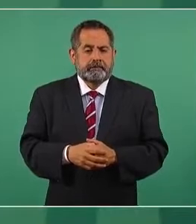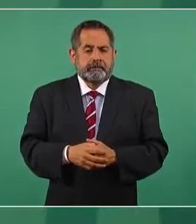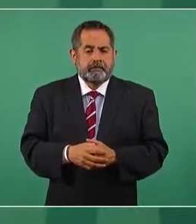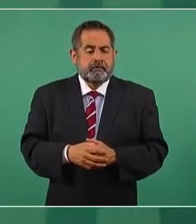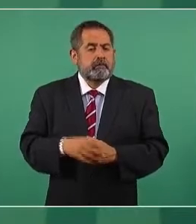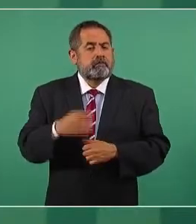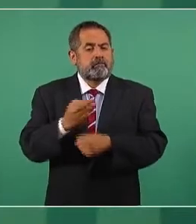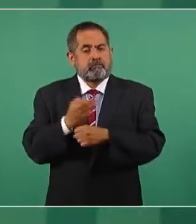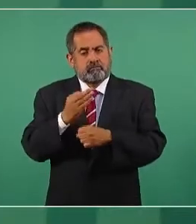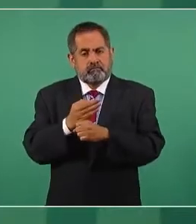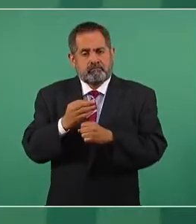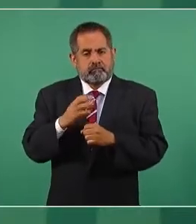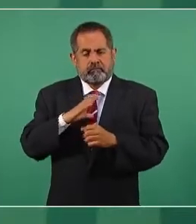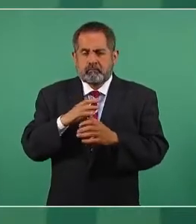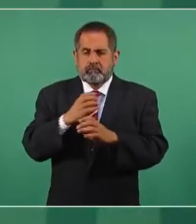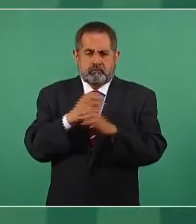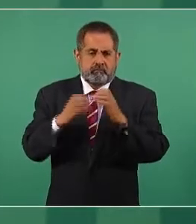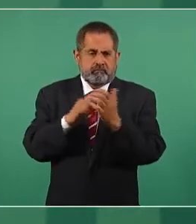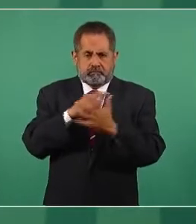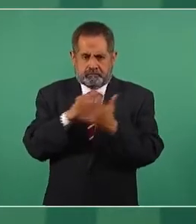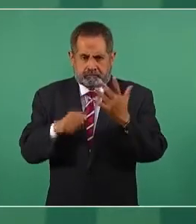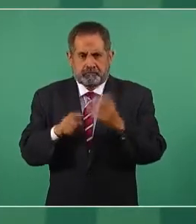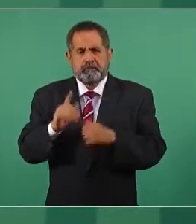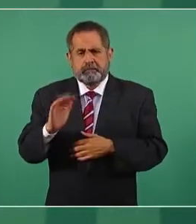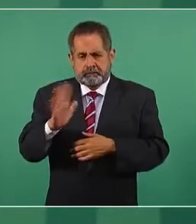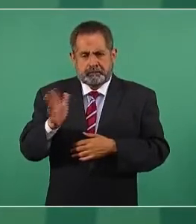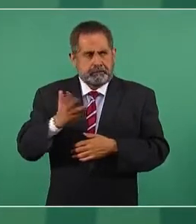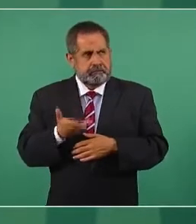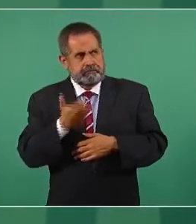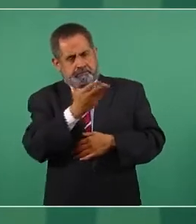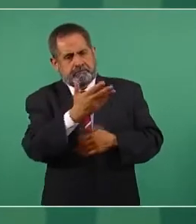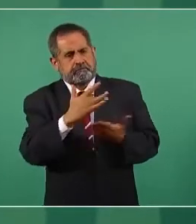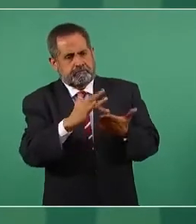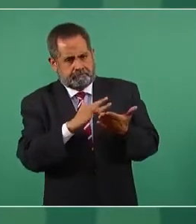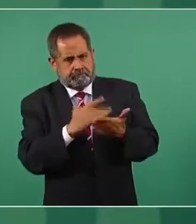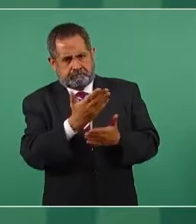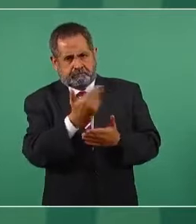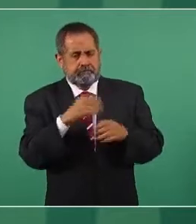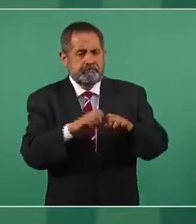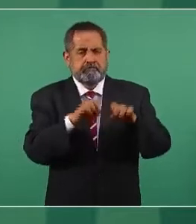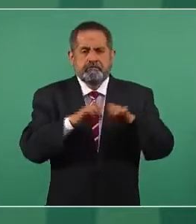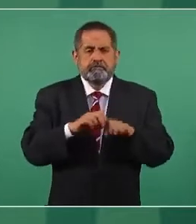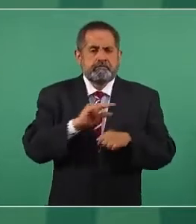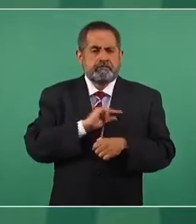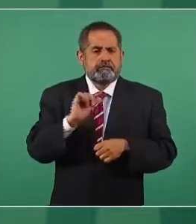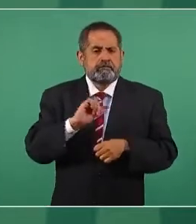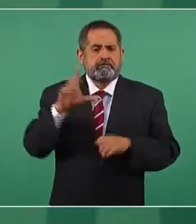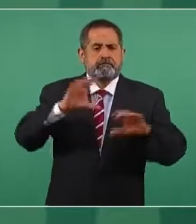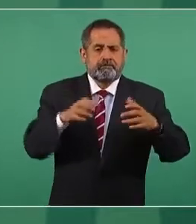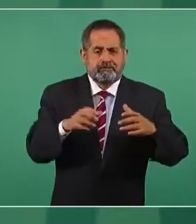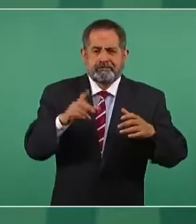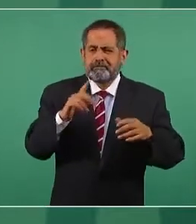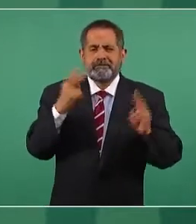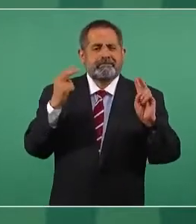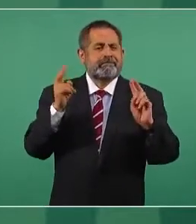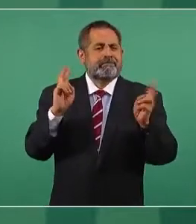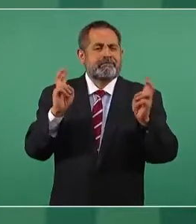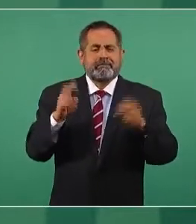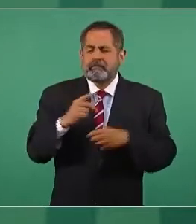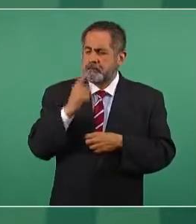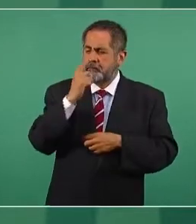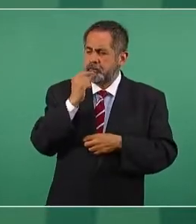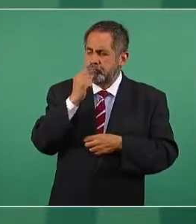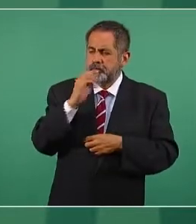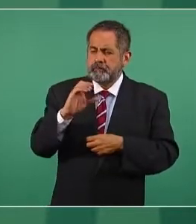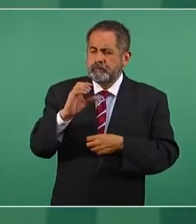lo que estamos haciendo son varias cosas. Primero, sí, ya solicitamos el apoyo del equipo especializado que se denomina Policía Cibernética para ese y